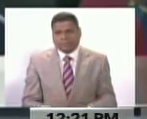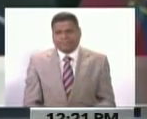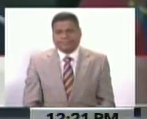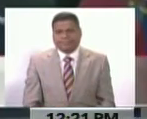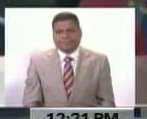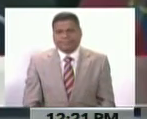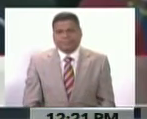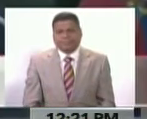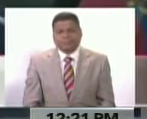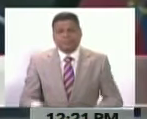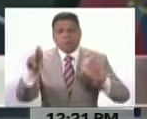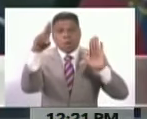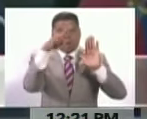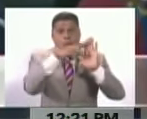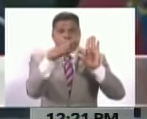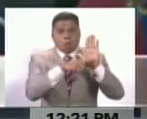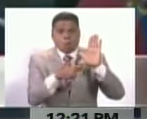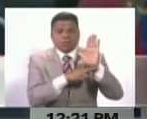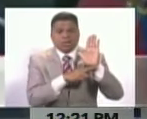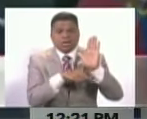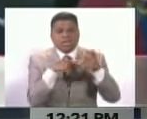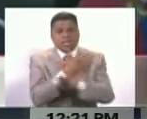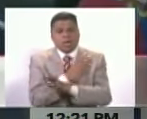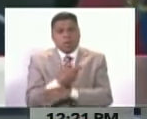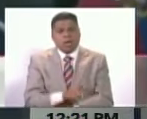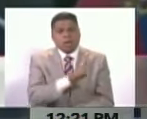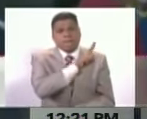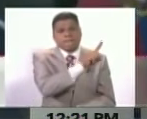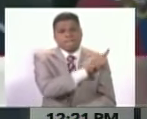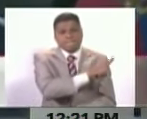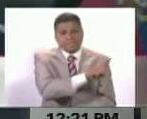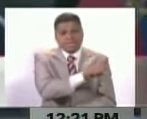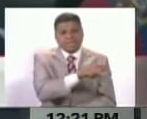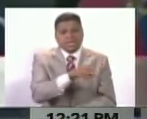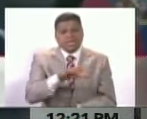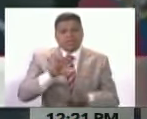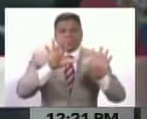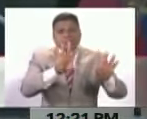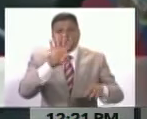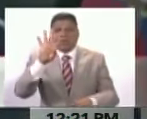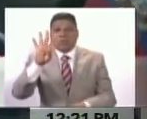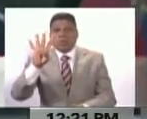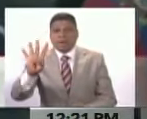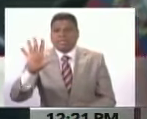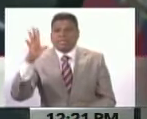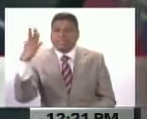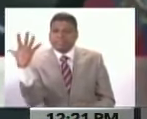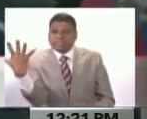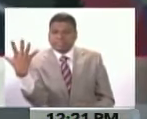con reglas de juego del statu quo de 1945, más de 70 años después.